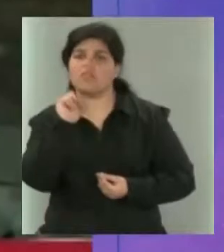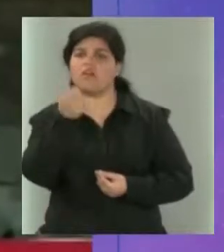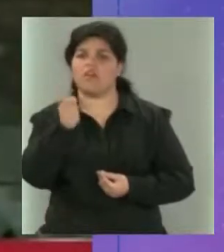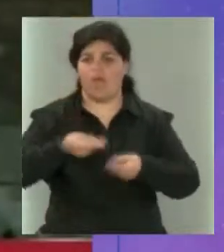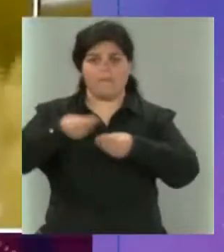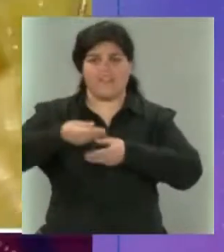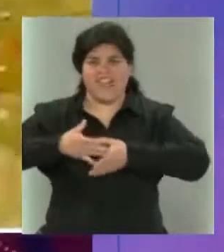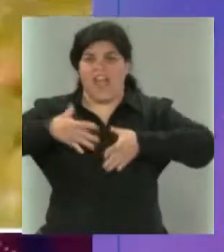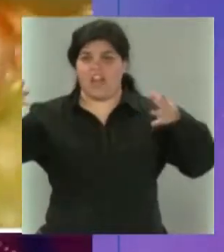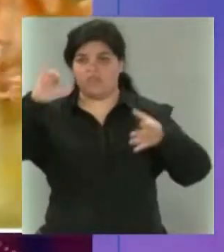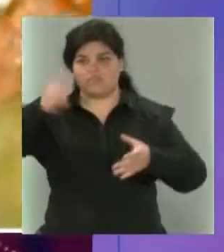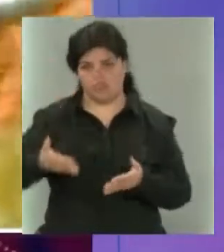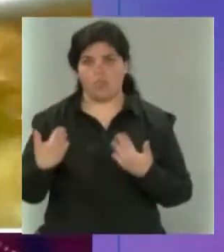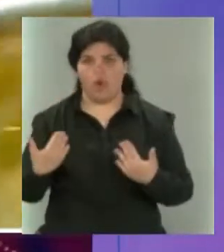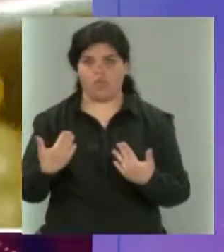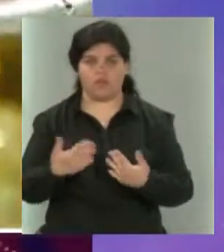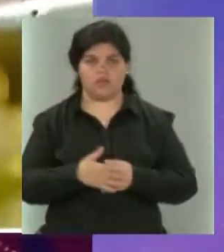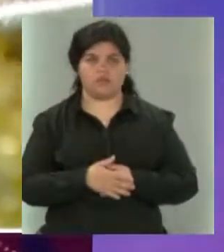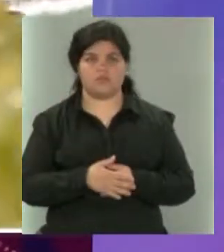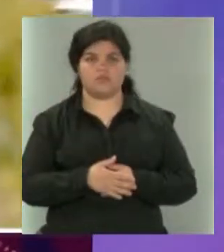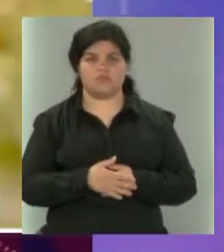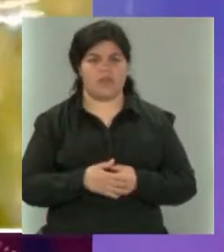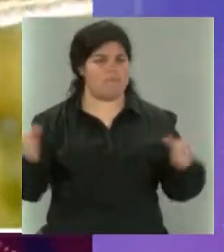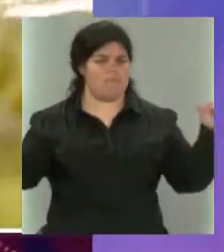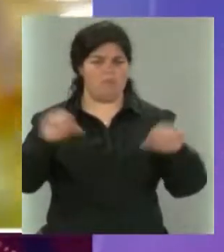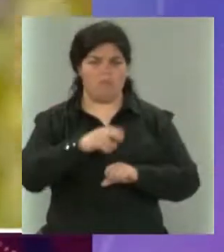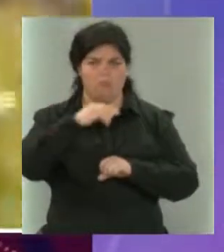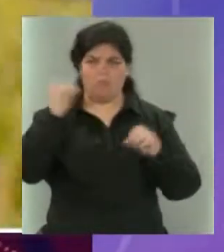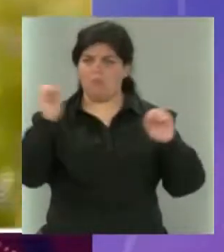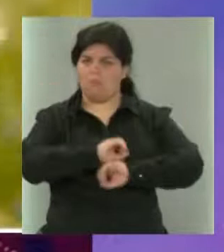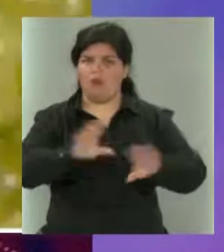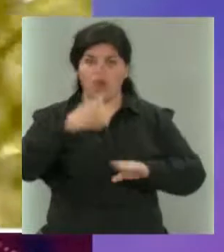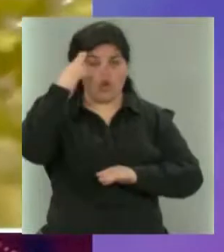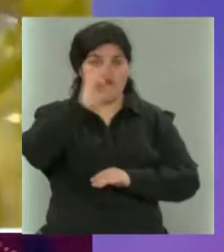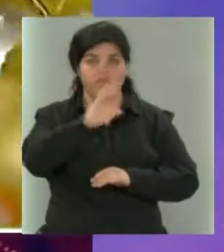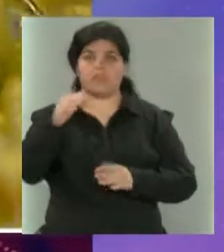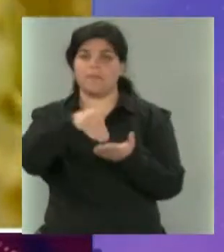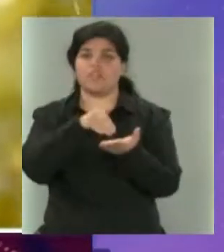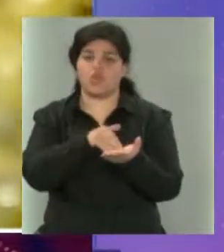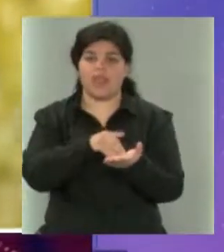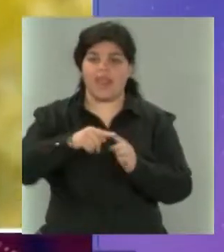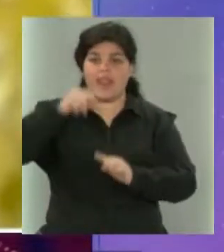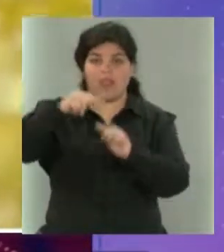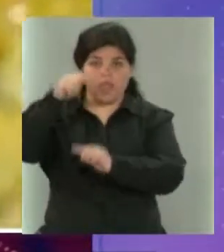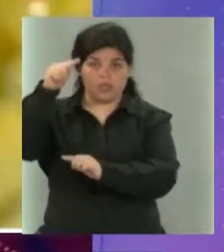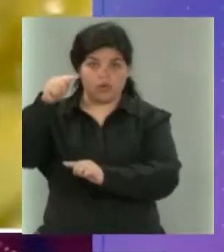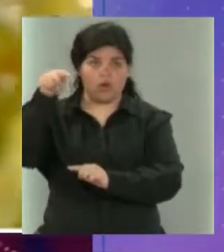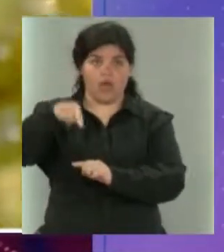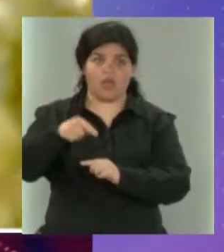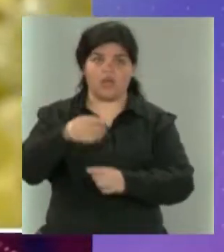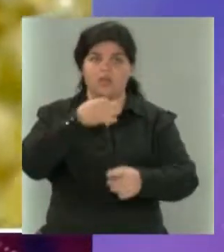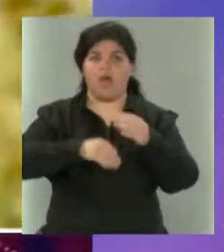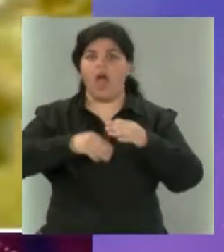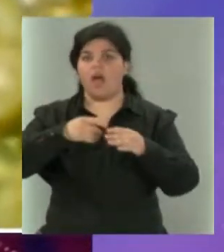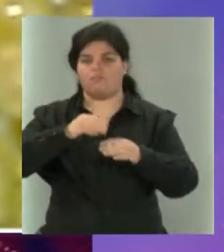grandes empresas. Lo que ha sido un desastre son los 90 millones de litros que se han importado, han reventado el mercado, han aumentado los